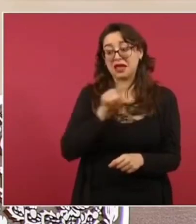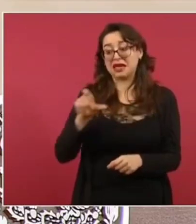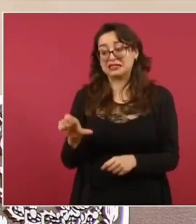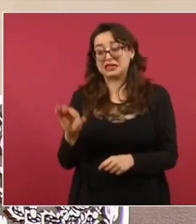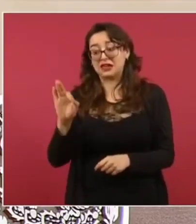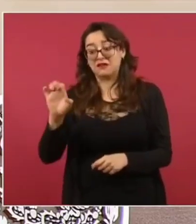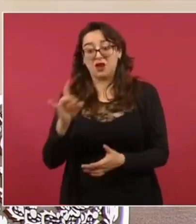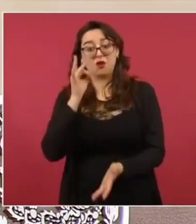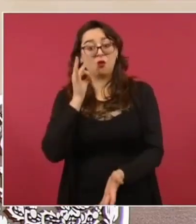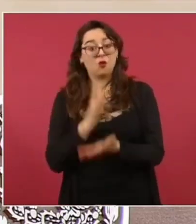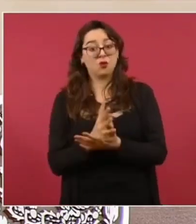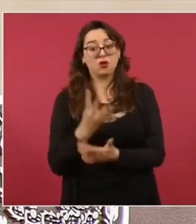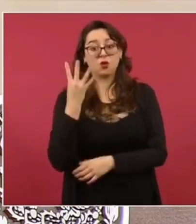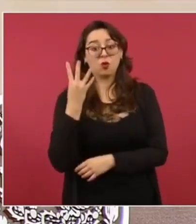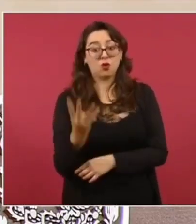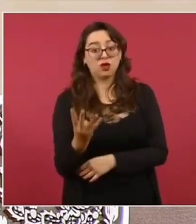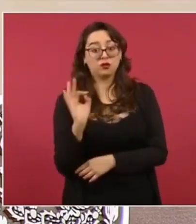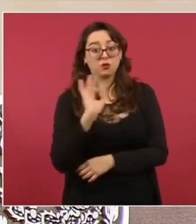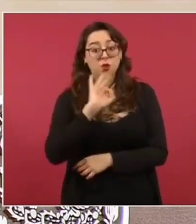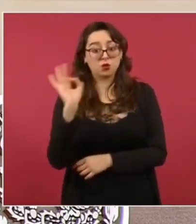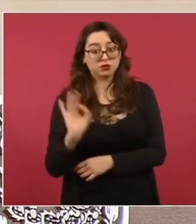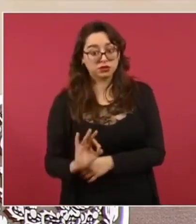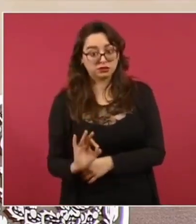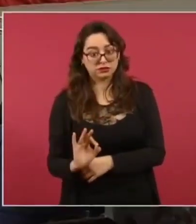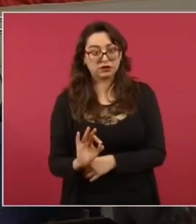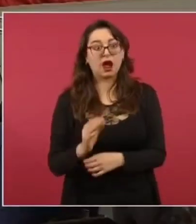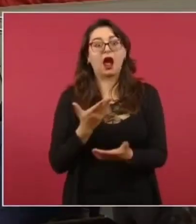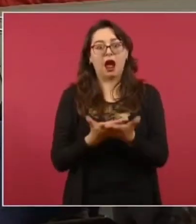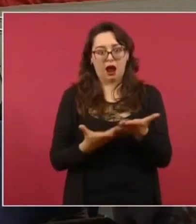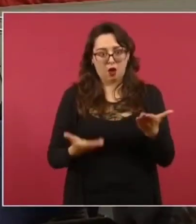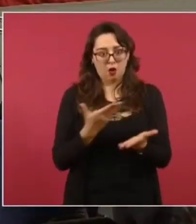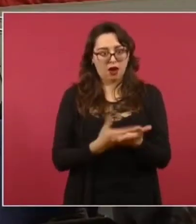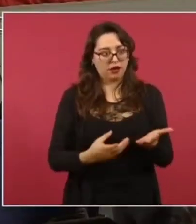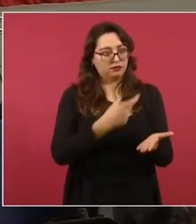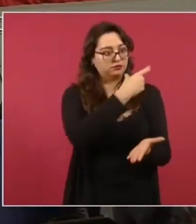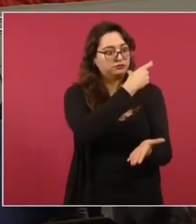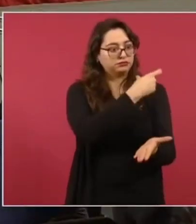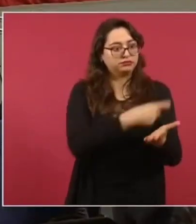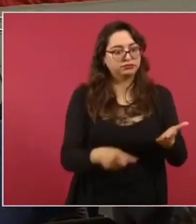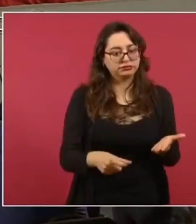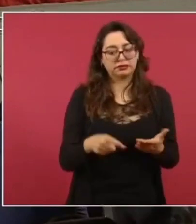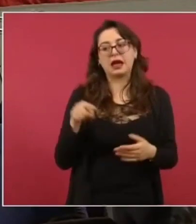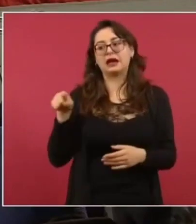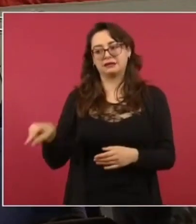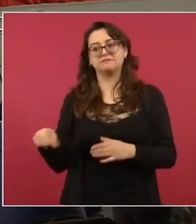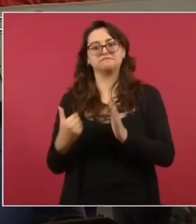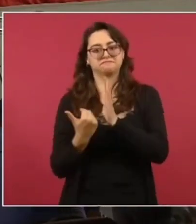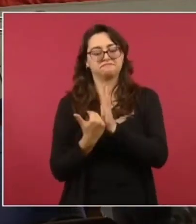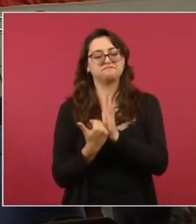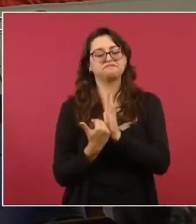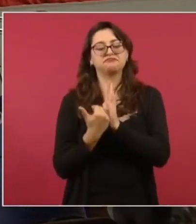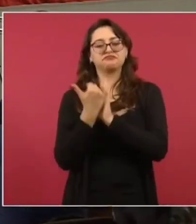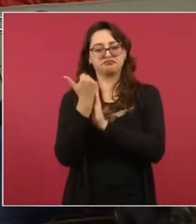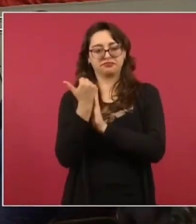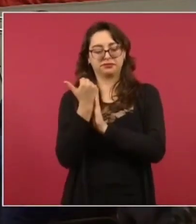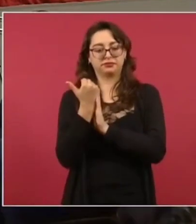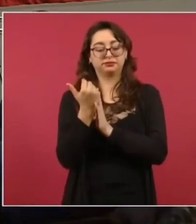mayor. El incremento en la vida promedio de las plantas a cargo del Estado en este